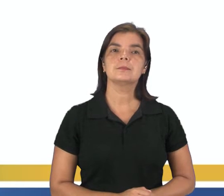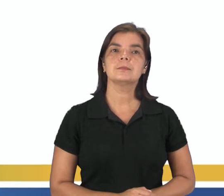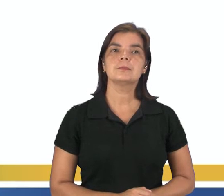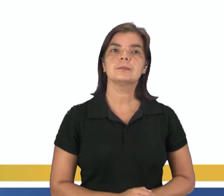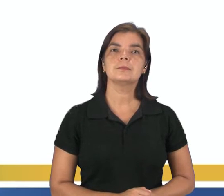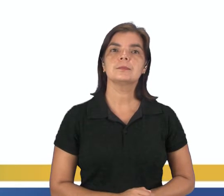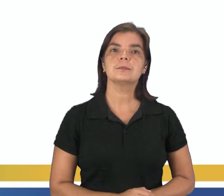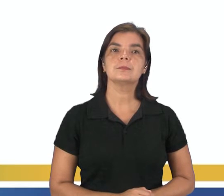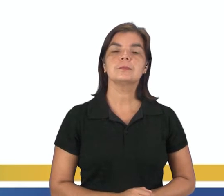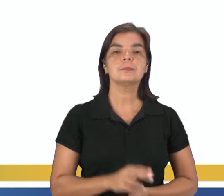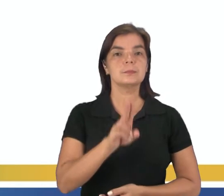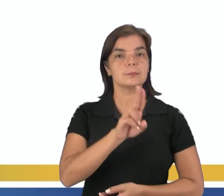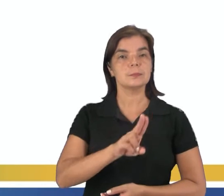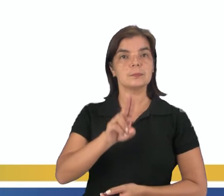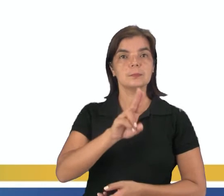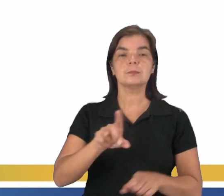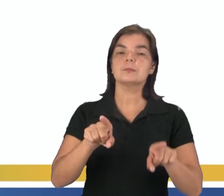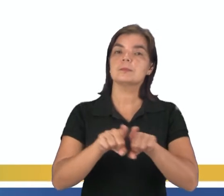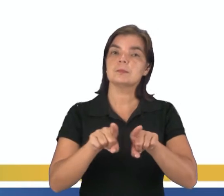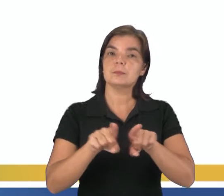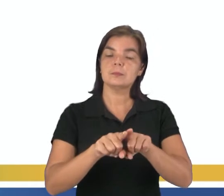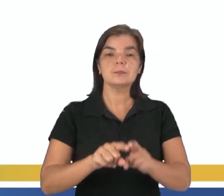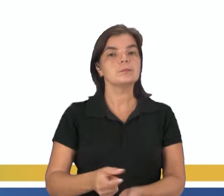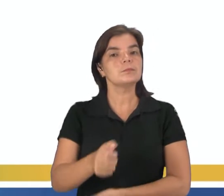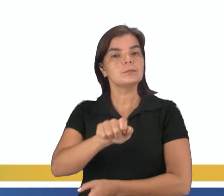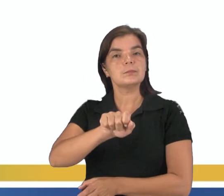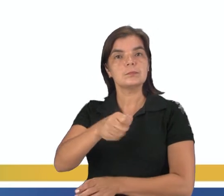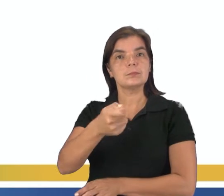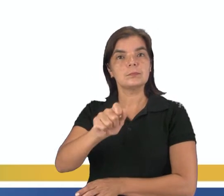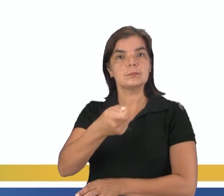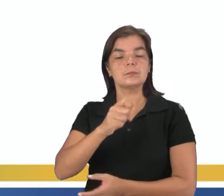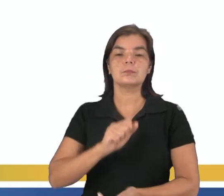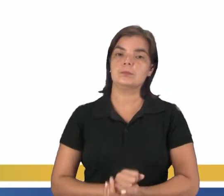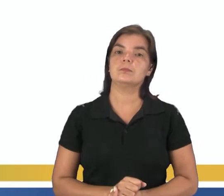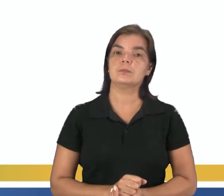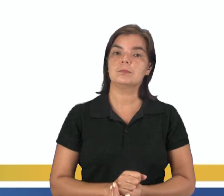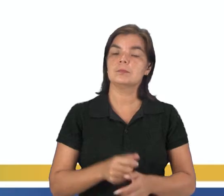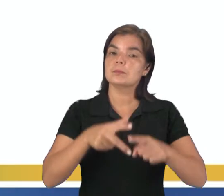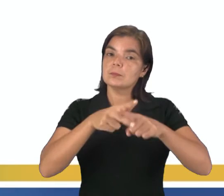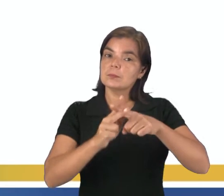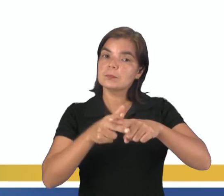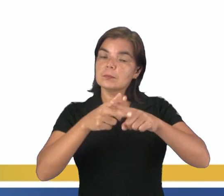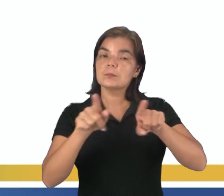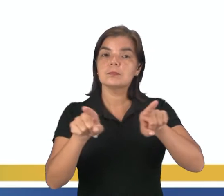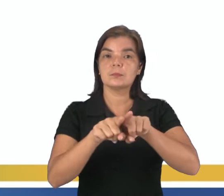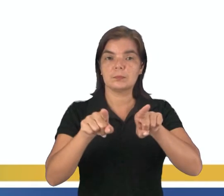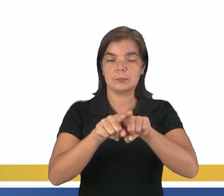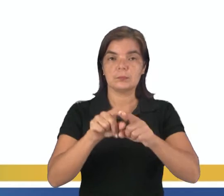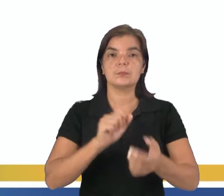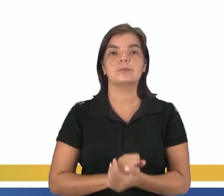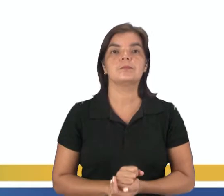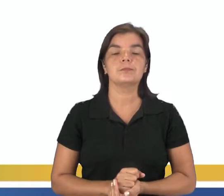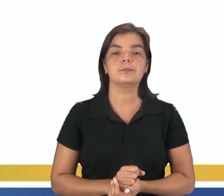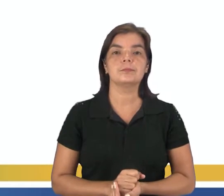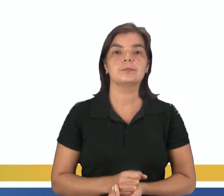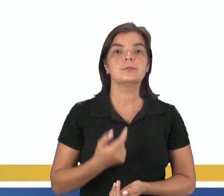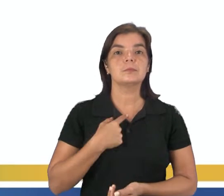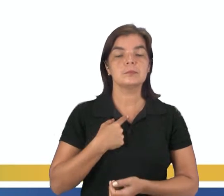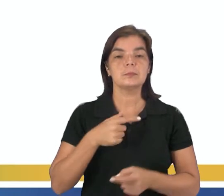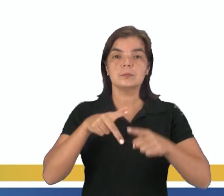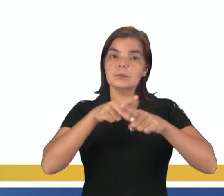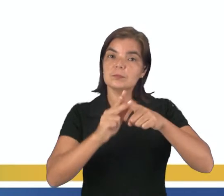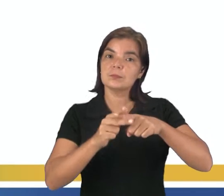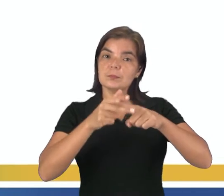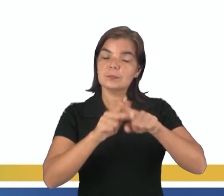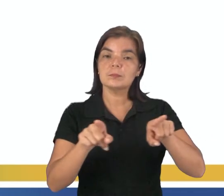A próxima. Utiliza la llave que está en la caja de herramienta para aflojar la tuerca. Então,